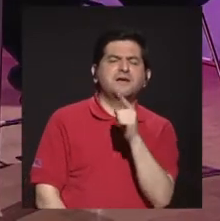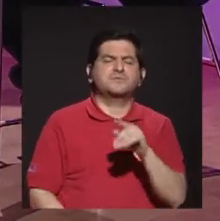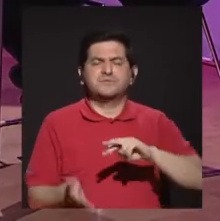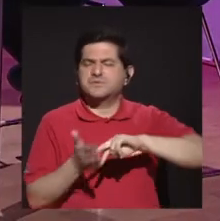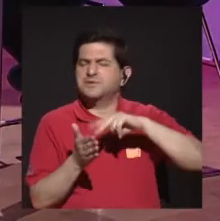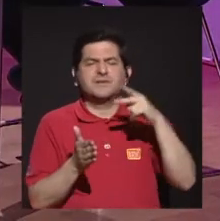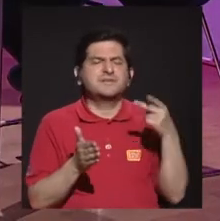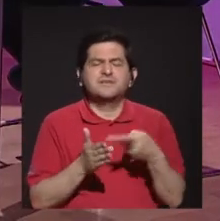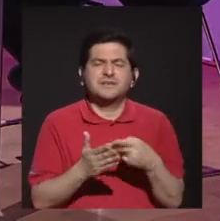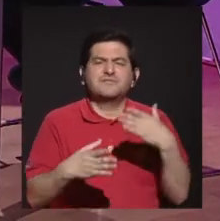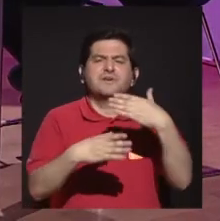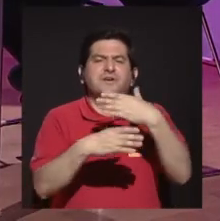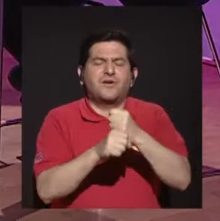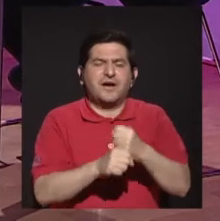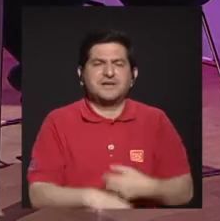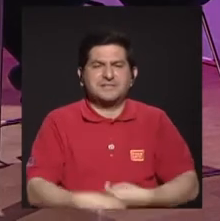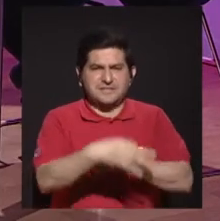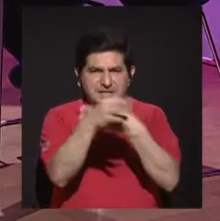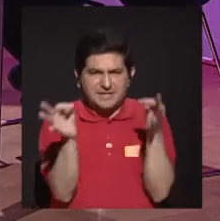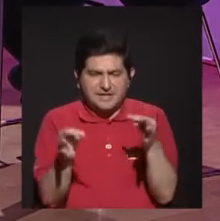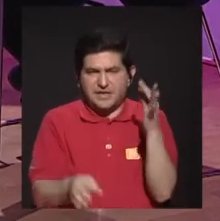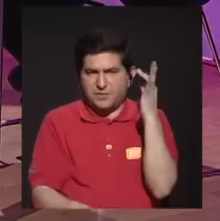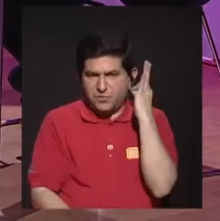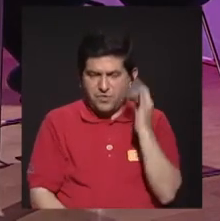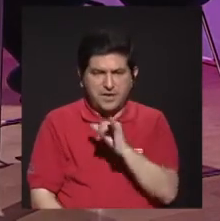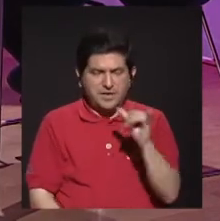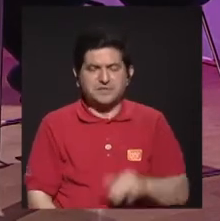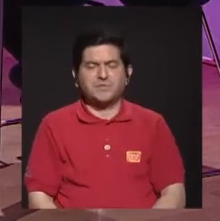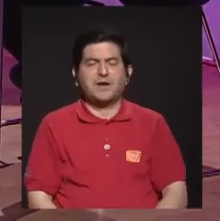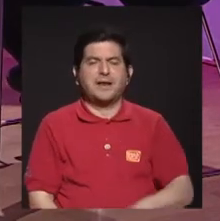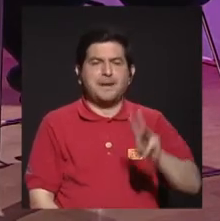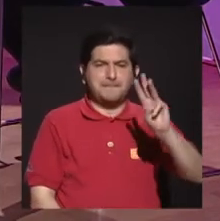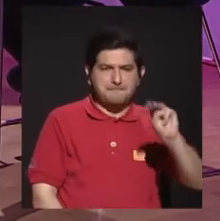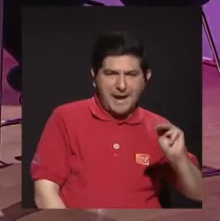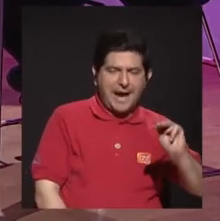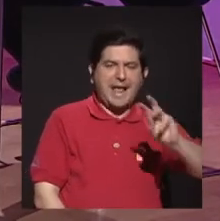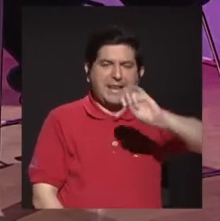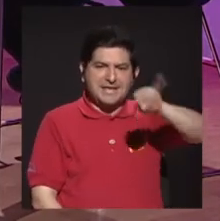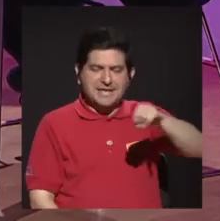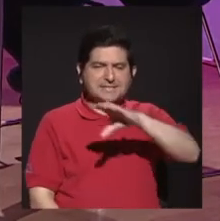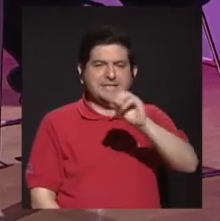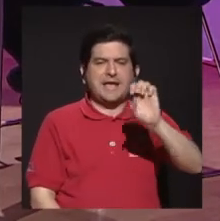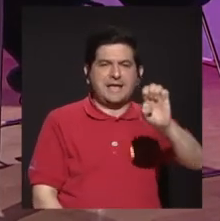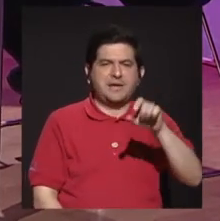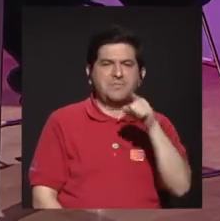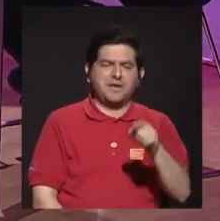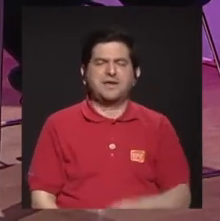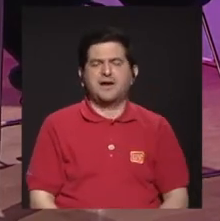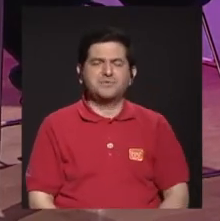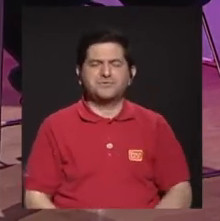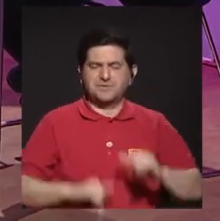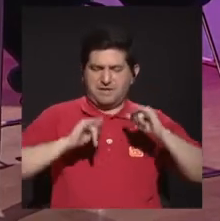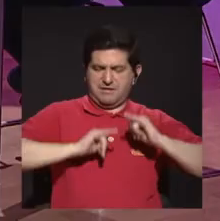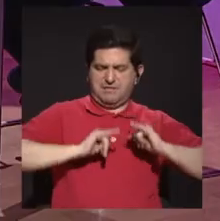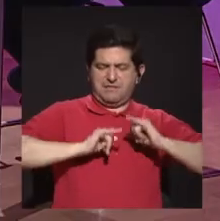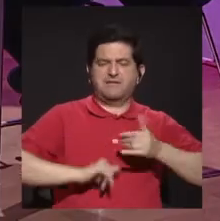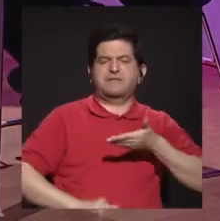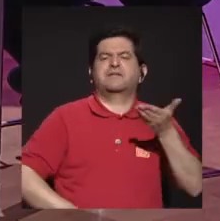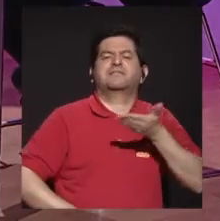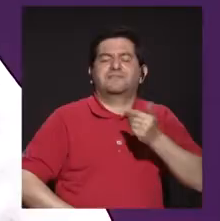significó realizar los talleres con mujeres como Magali, como Jessica, como Emily? ¿Qué te dejó esos